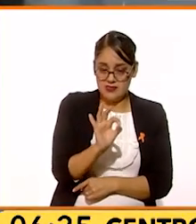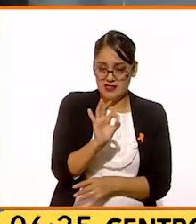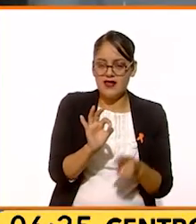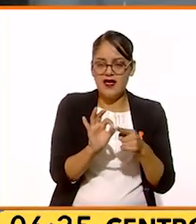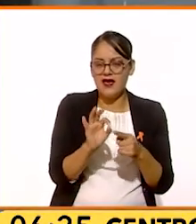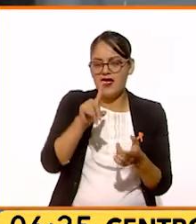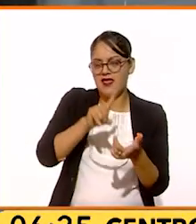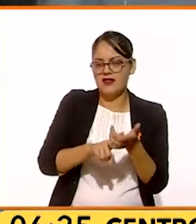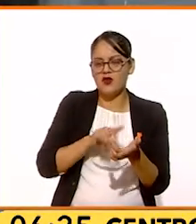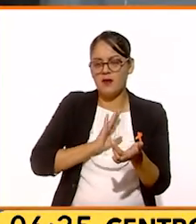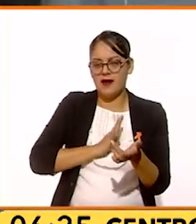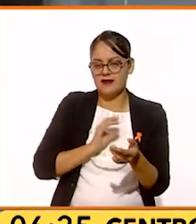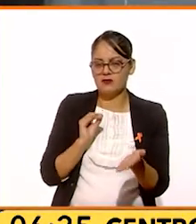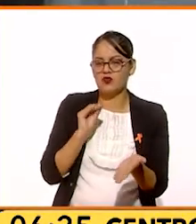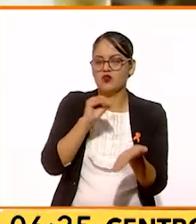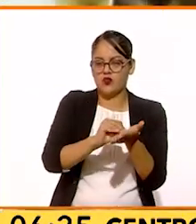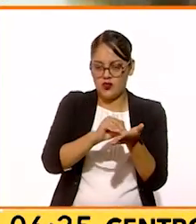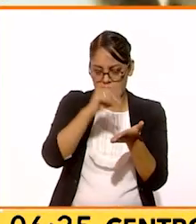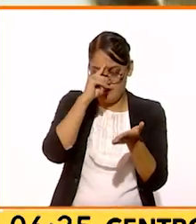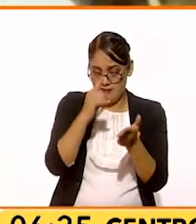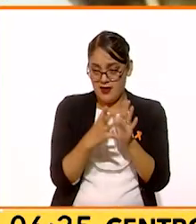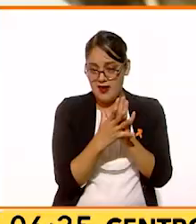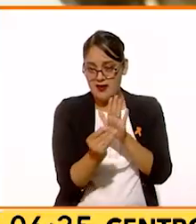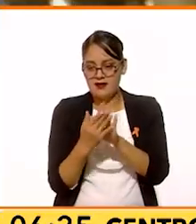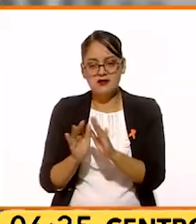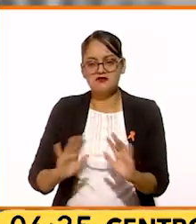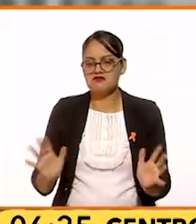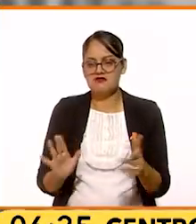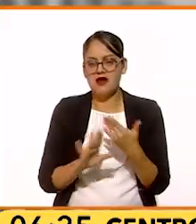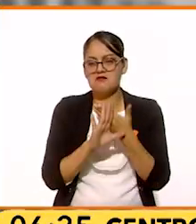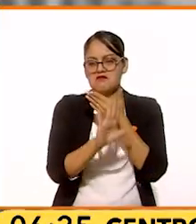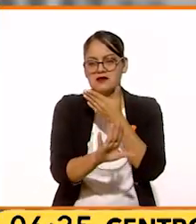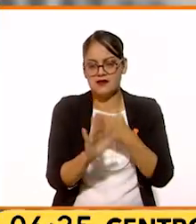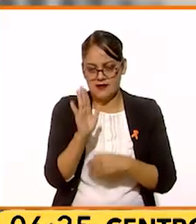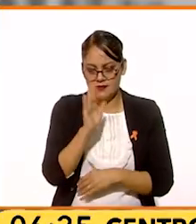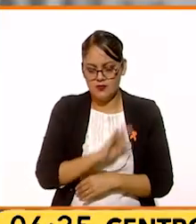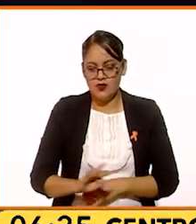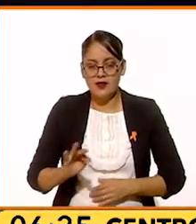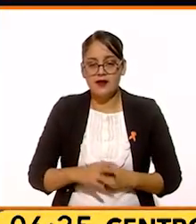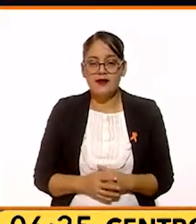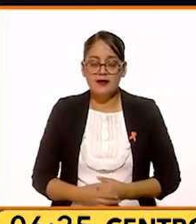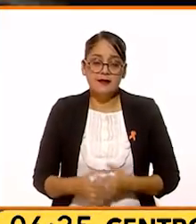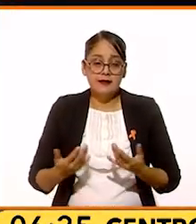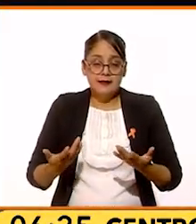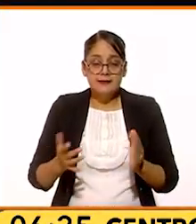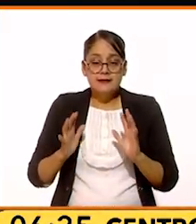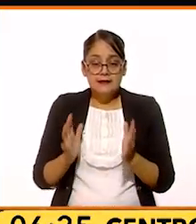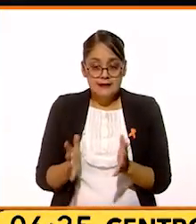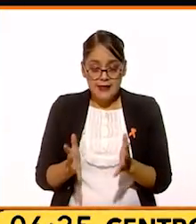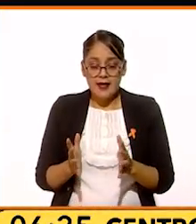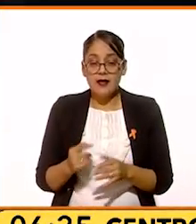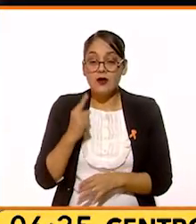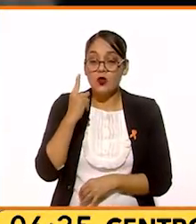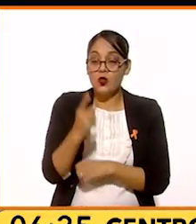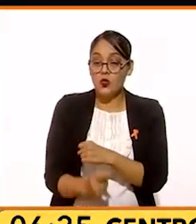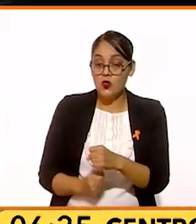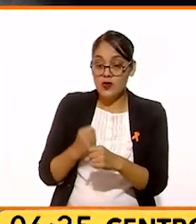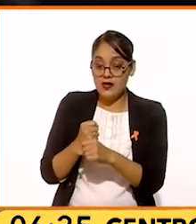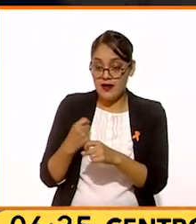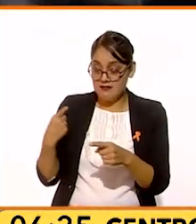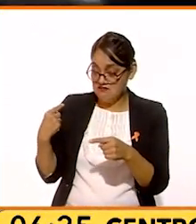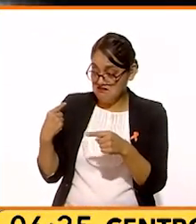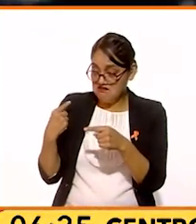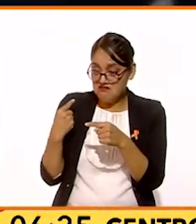inhabilitados para poder transmitir estas enfermedades. Así, con ya casi un año de que